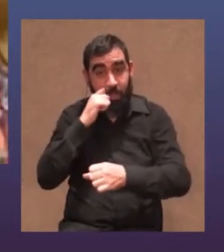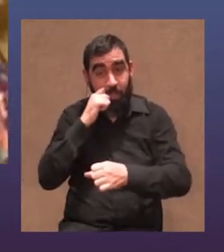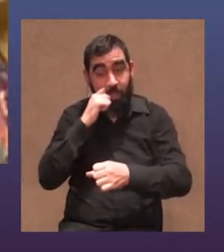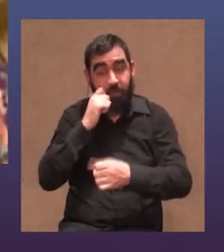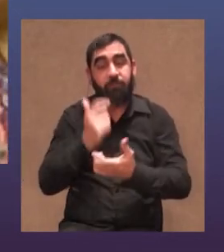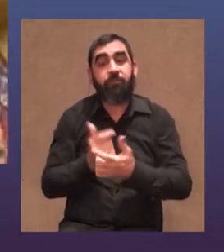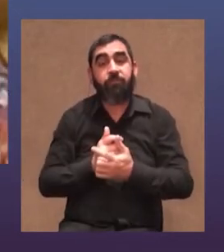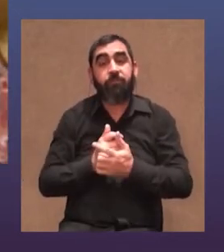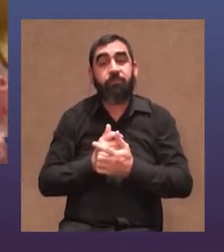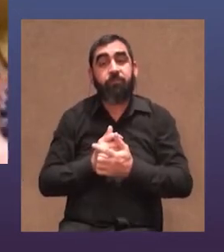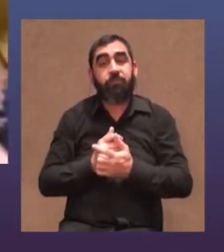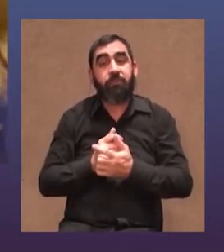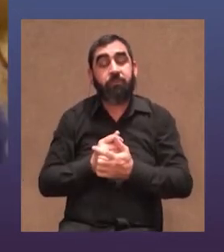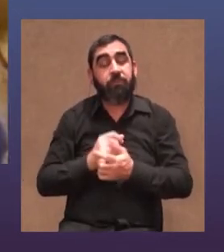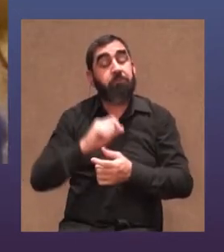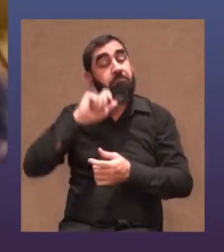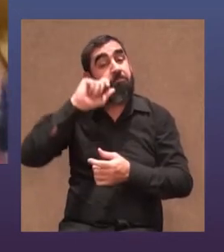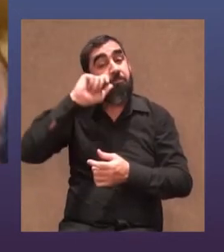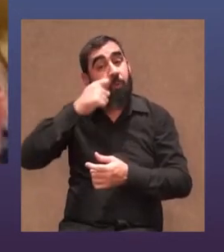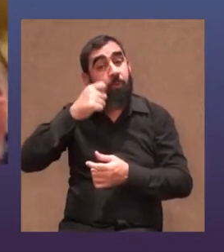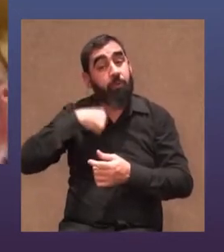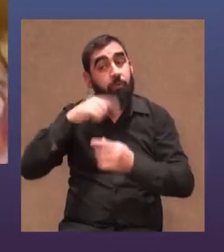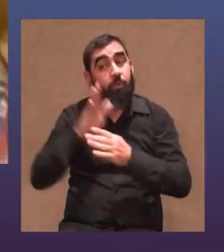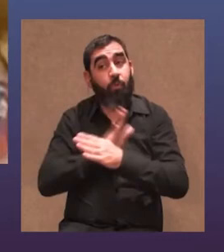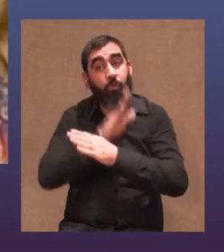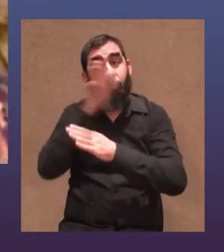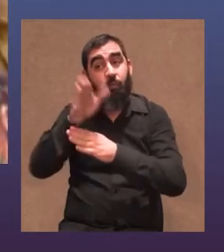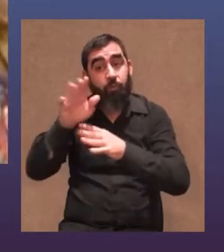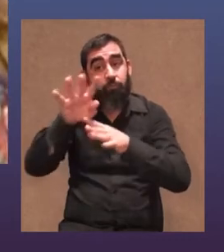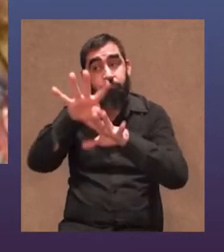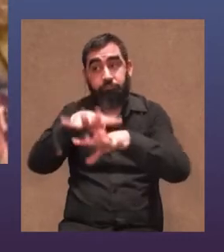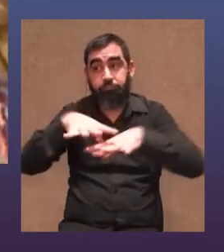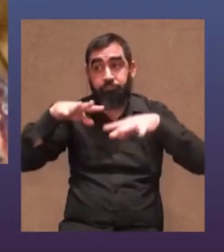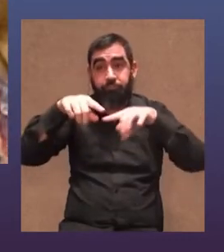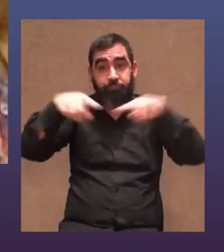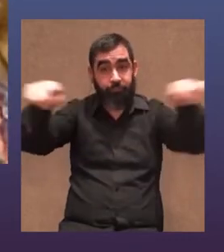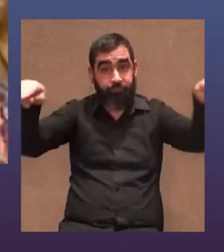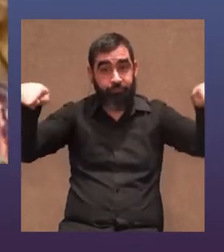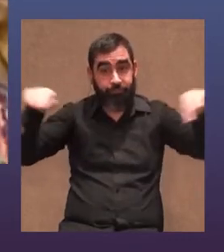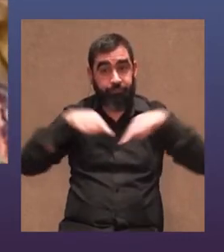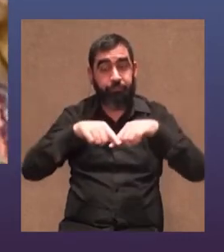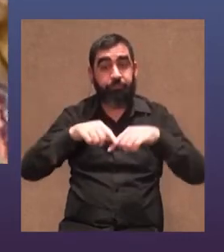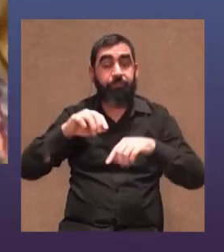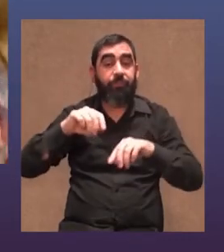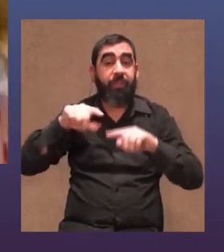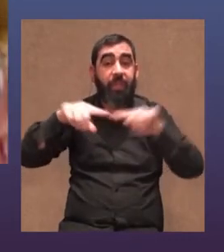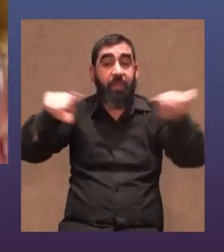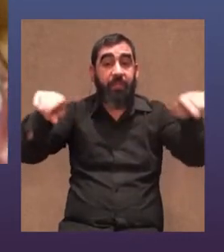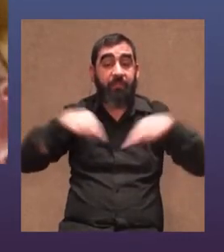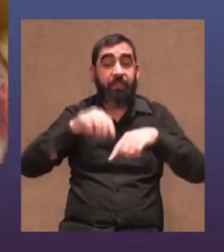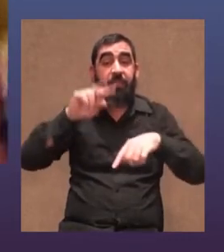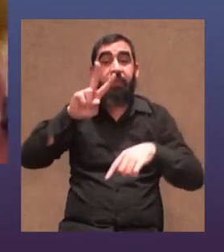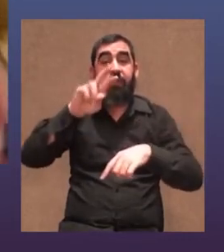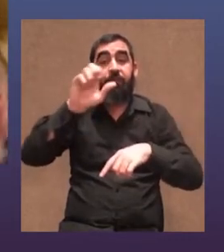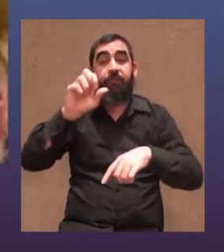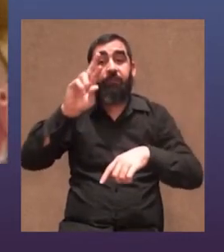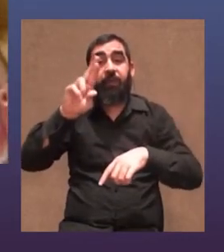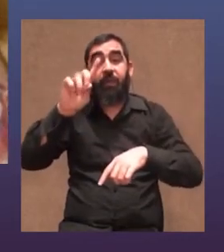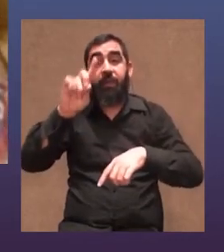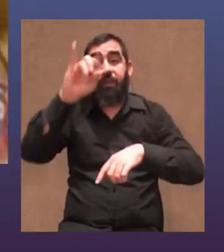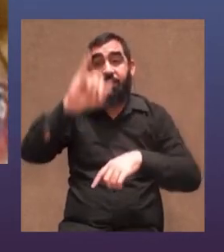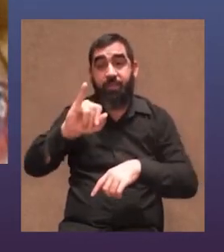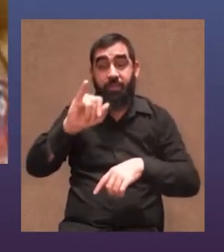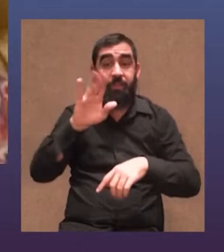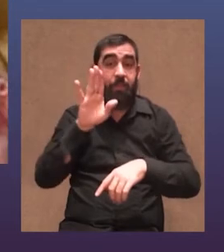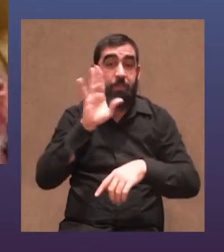Baranda con el hecho de yo presentarme en un gran escenario, que era la Sala Verdi, y mi mamá me endulza con un vestido